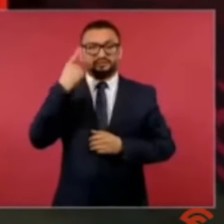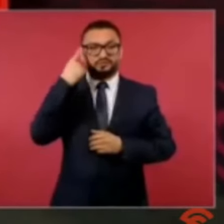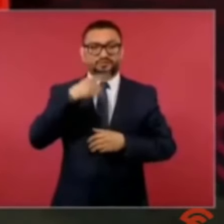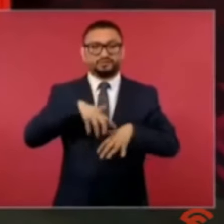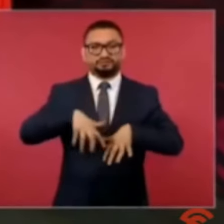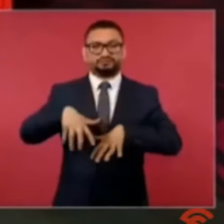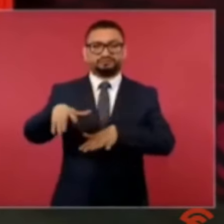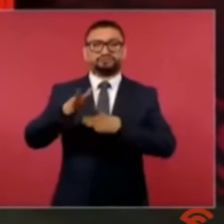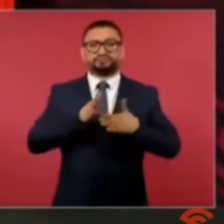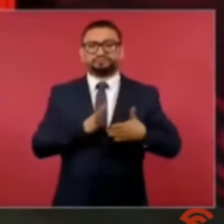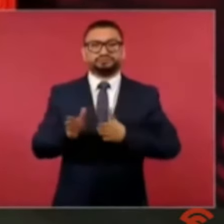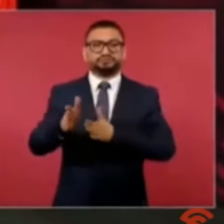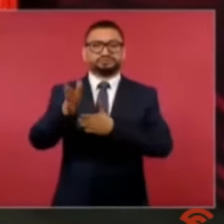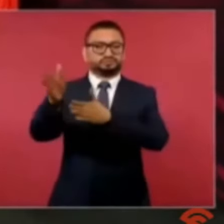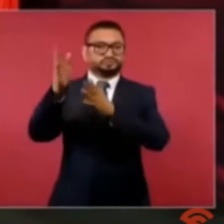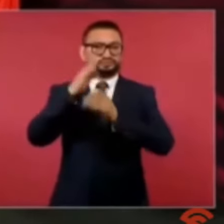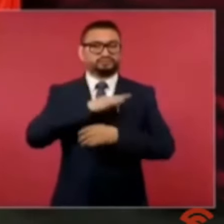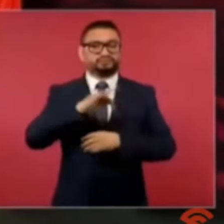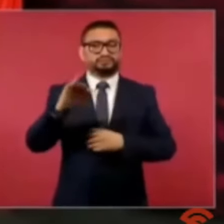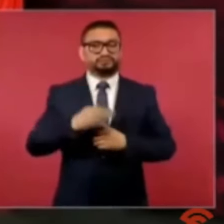este